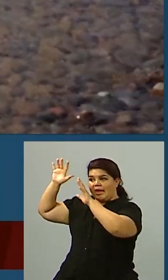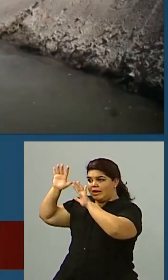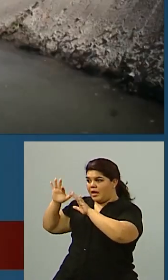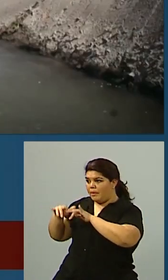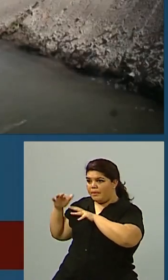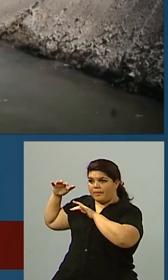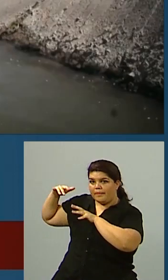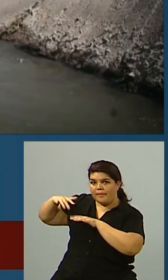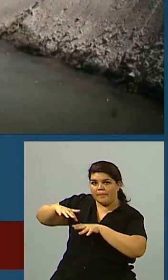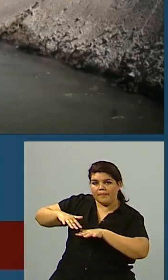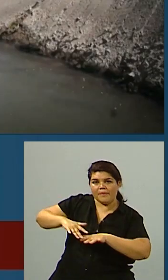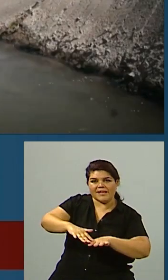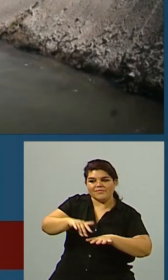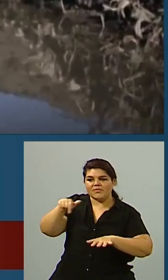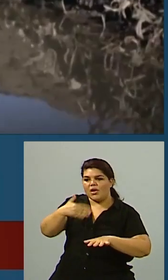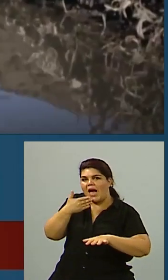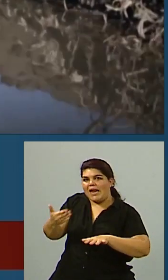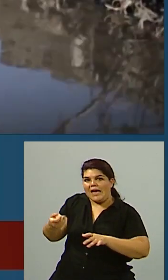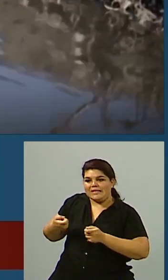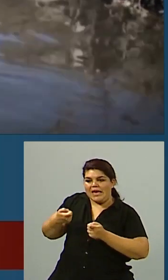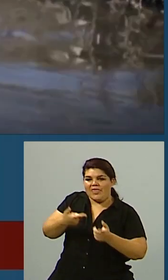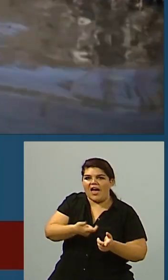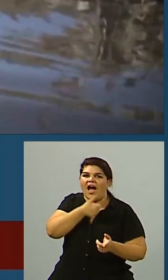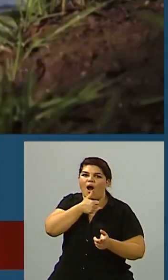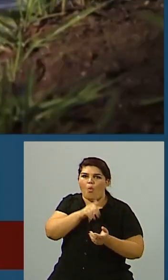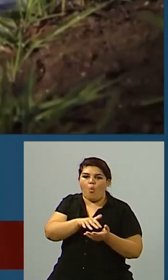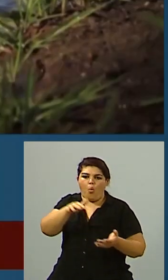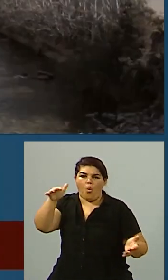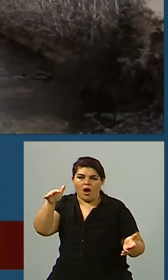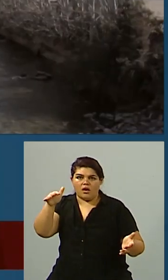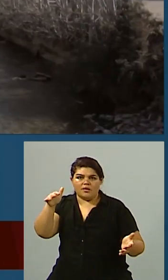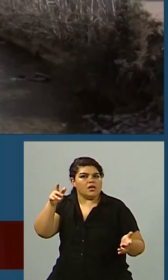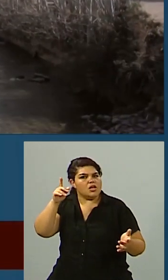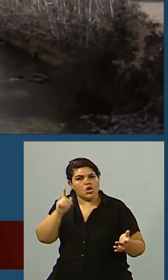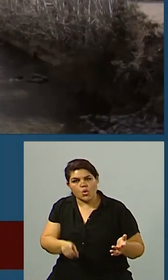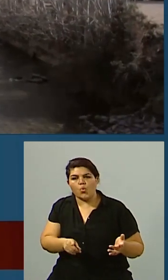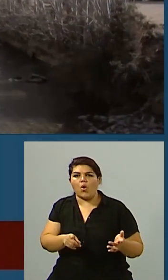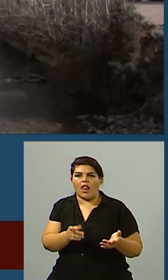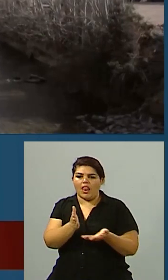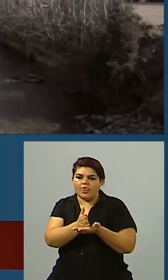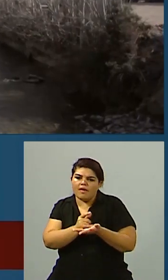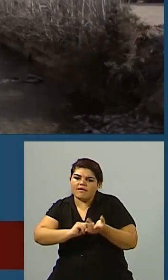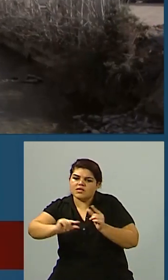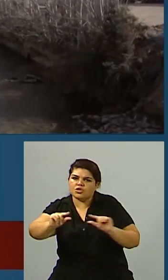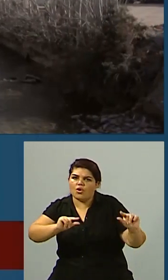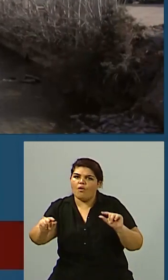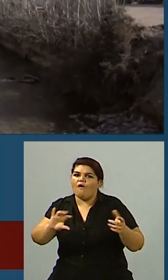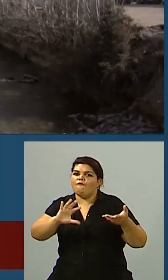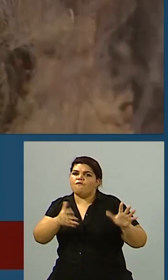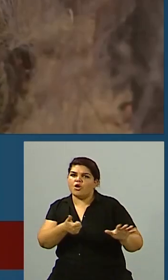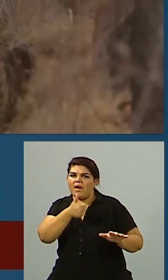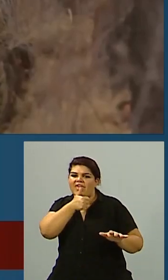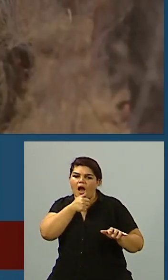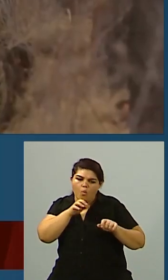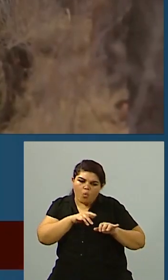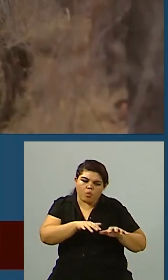de tecnología, tiene que ver con revisar los modos de riego, tiene que ver con